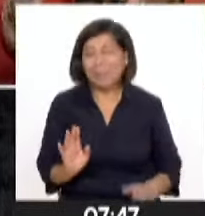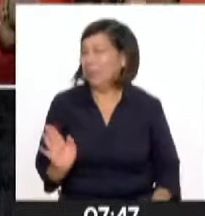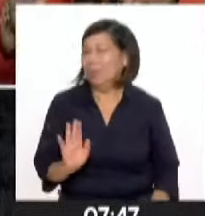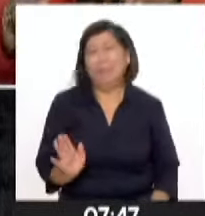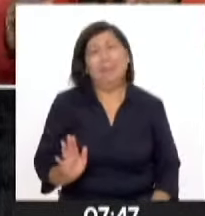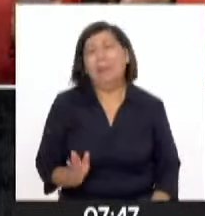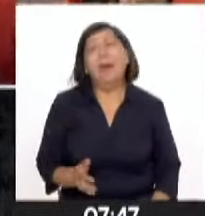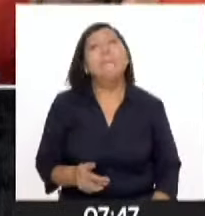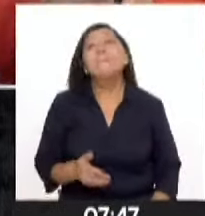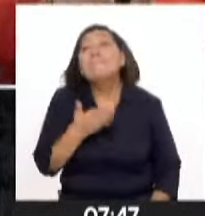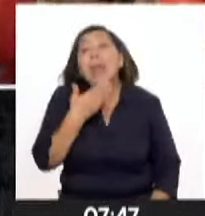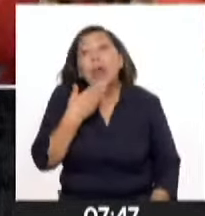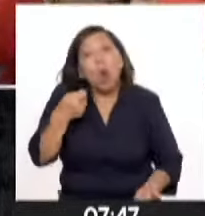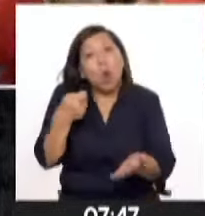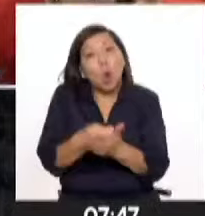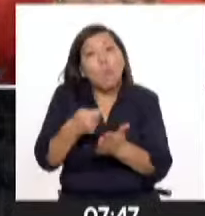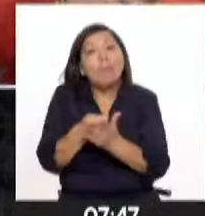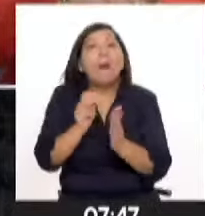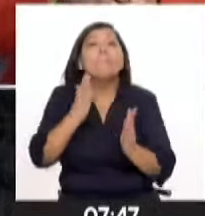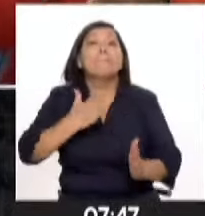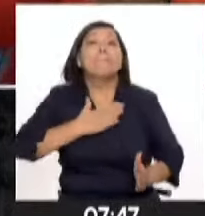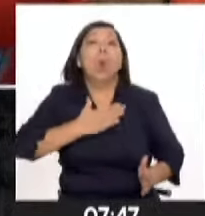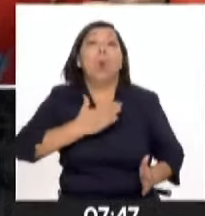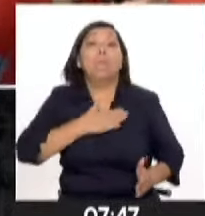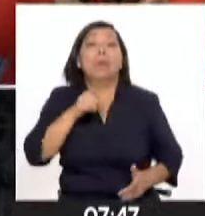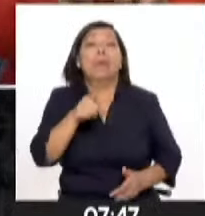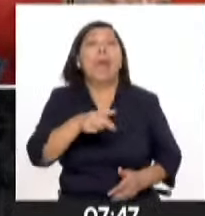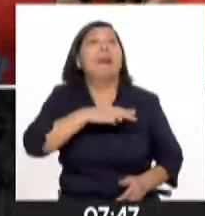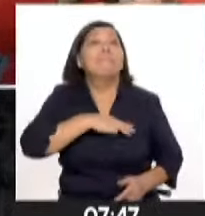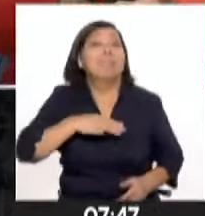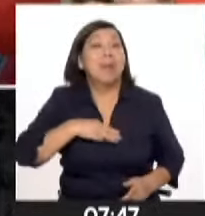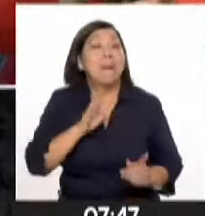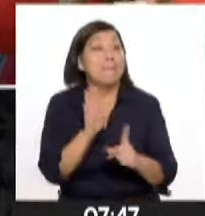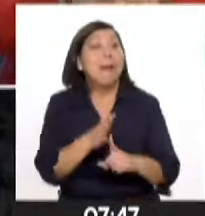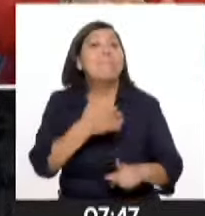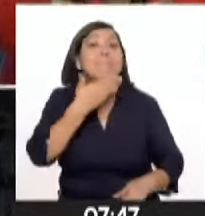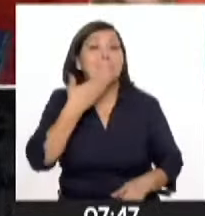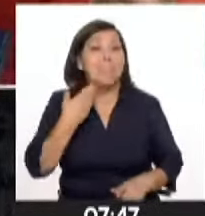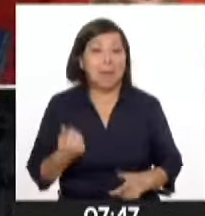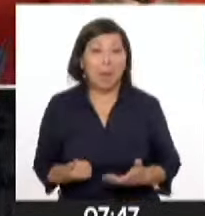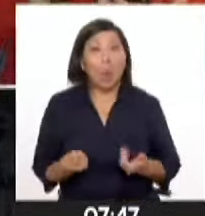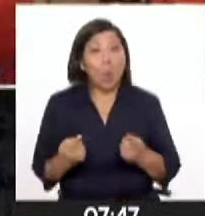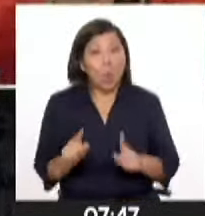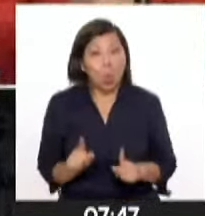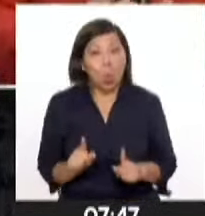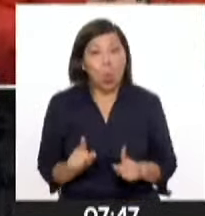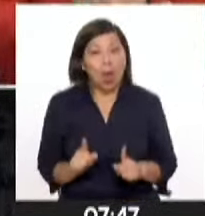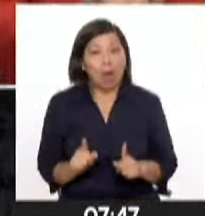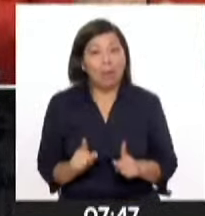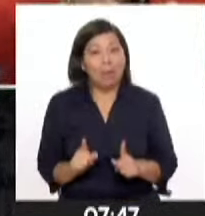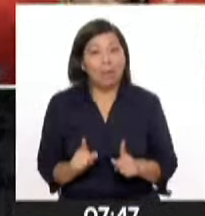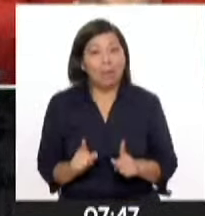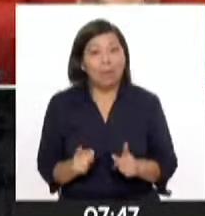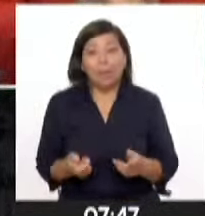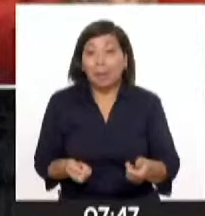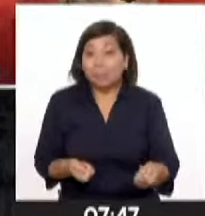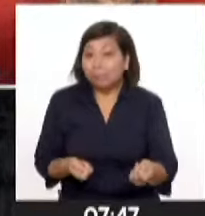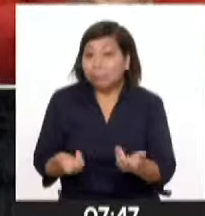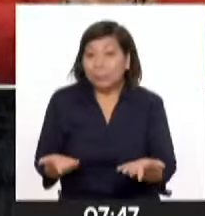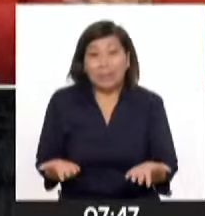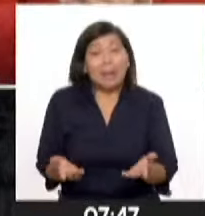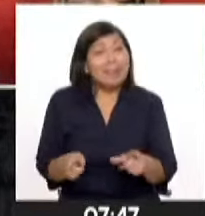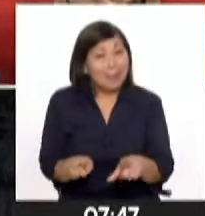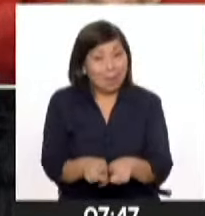Estamos comprando maquinaria, ¿por qué? Porque también en el mismo fenómeno del Niño, cuando estamos en pleno evento